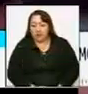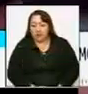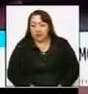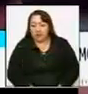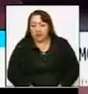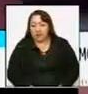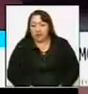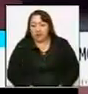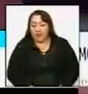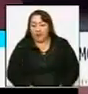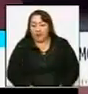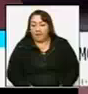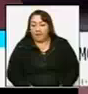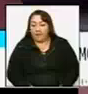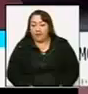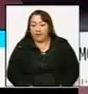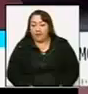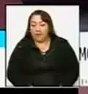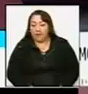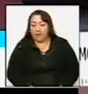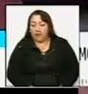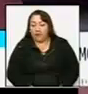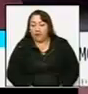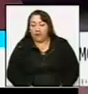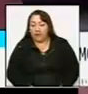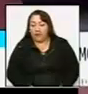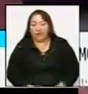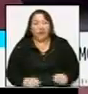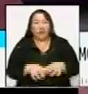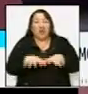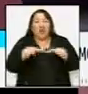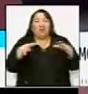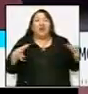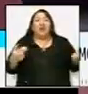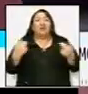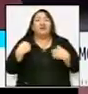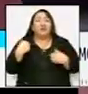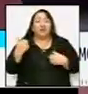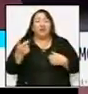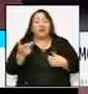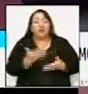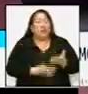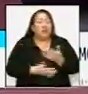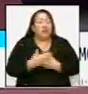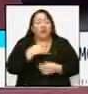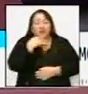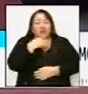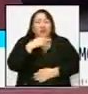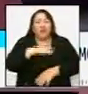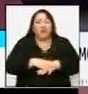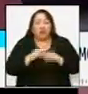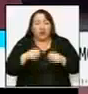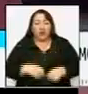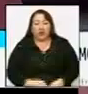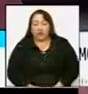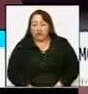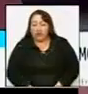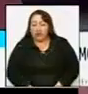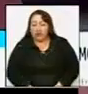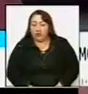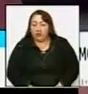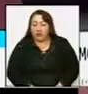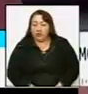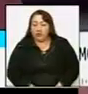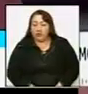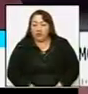viendo en personas, no tiene absolutamente que, no tengamos que ampliar el aspecto burocrático de una renuncia. Al partido,